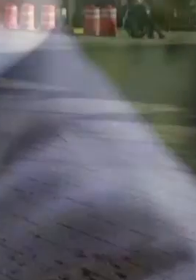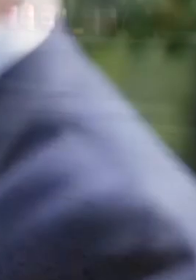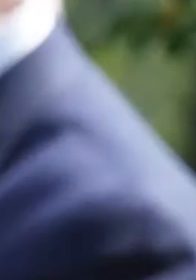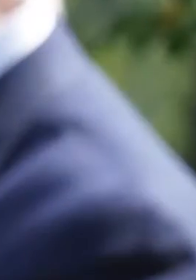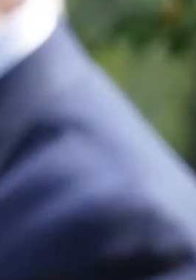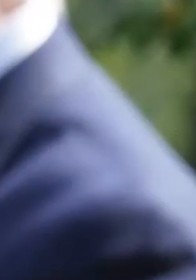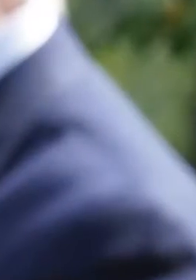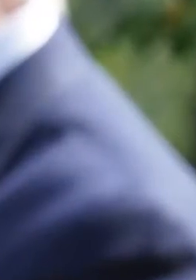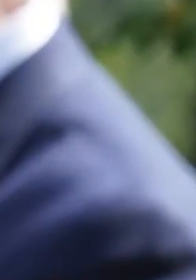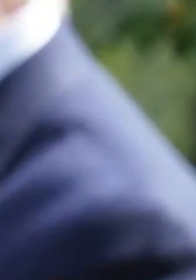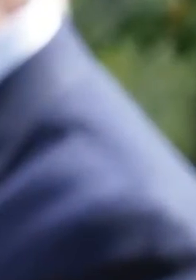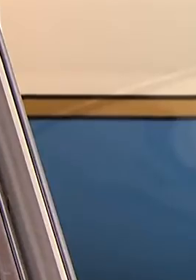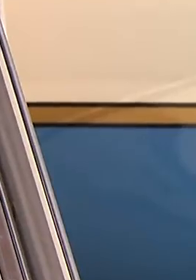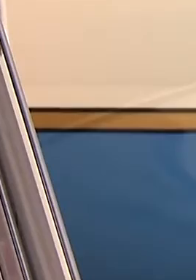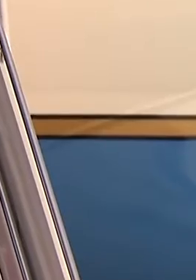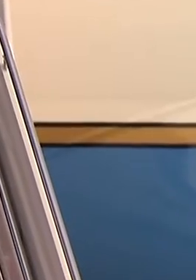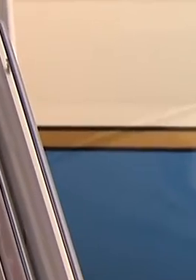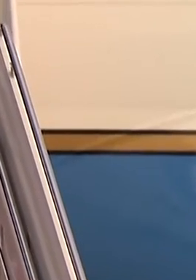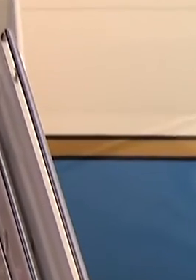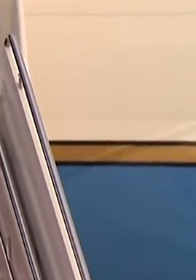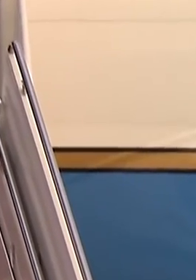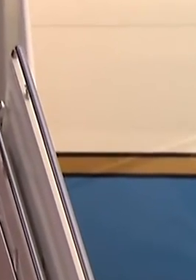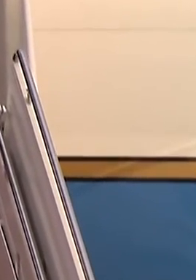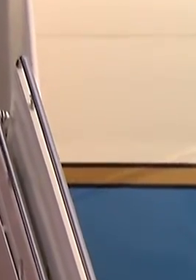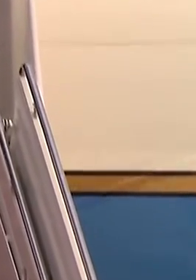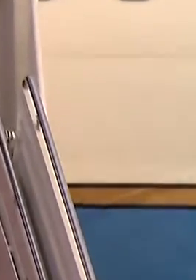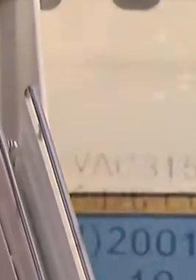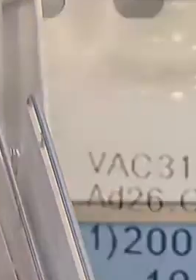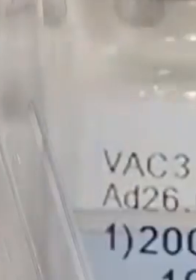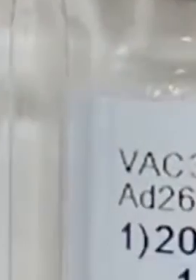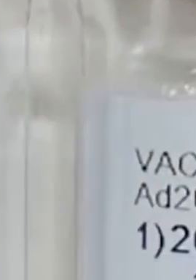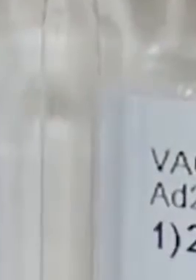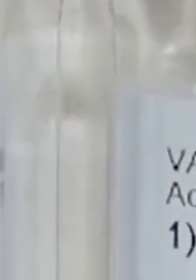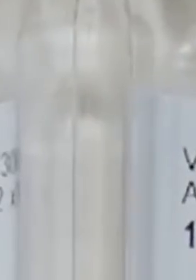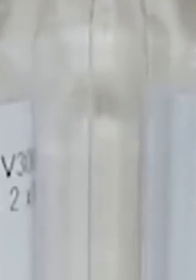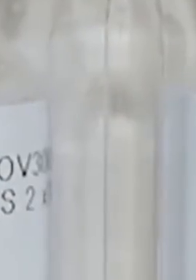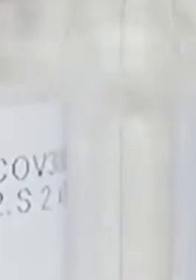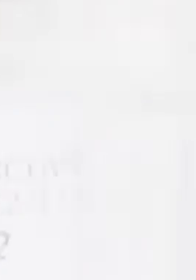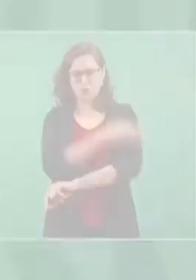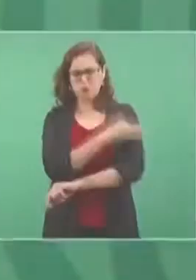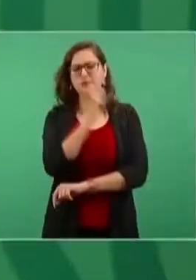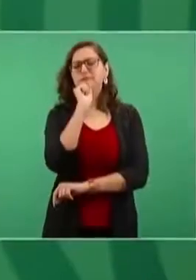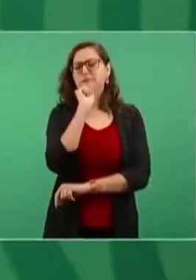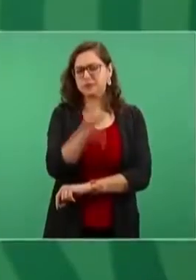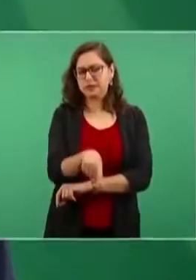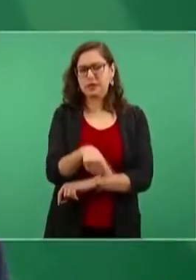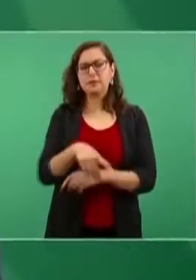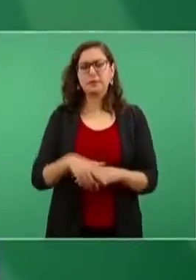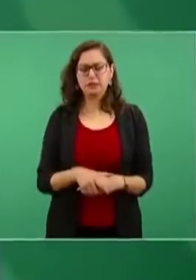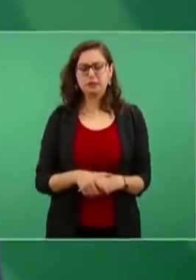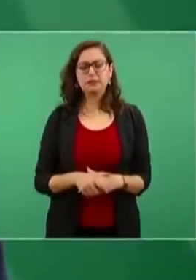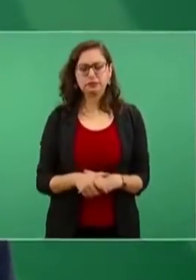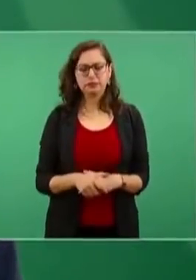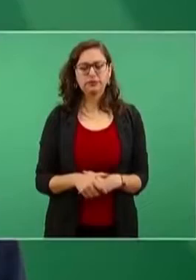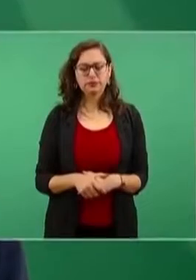como hizo trump y pidiera al mandatario estadounidense que brinde vacunas a mexico queremos